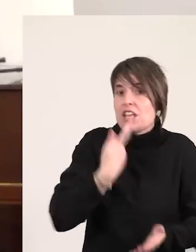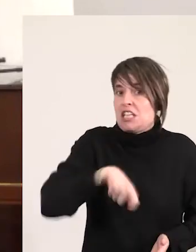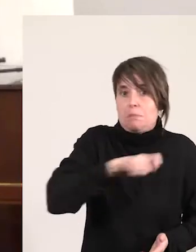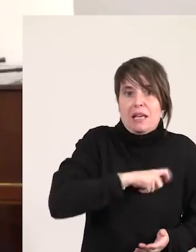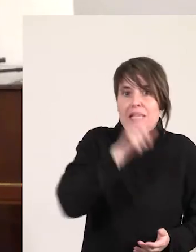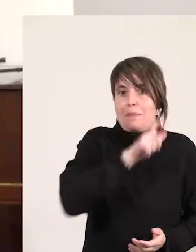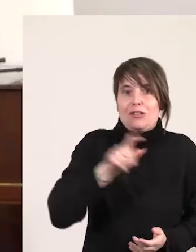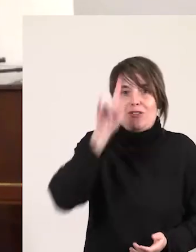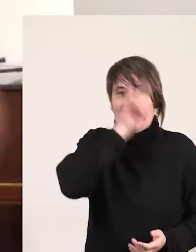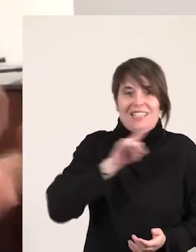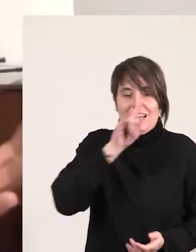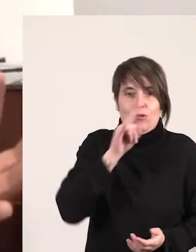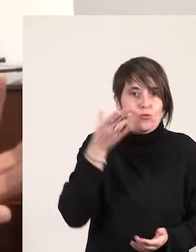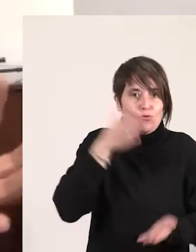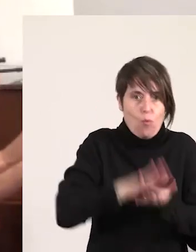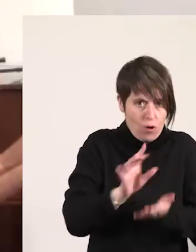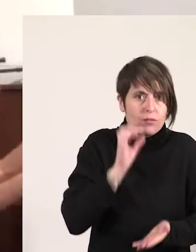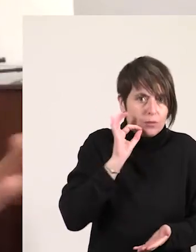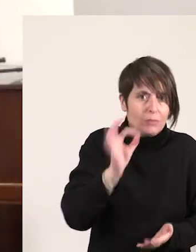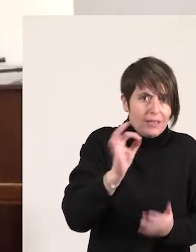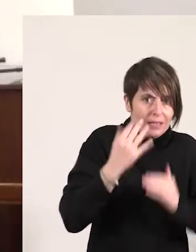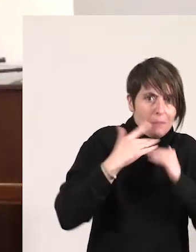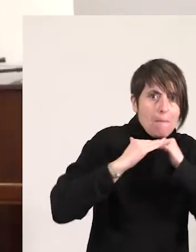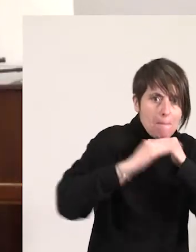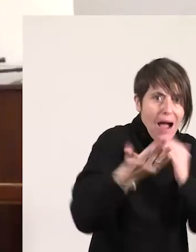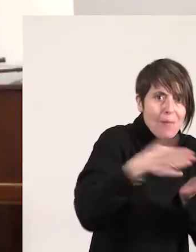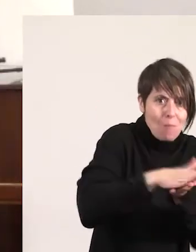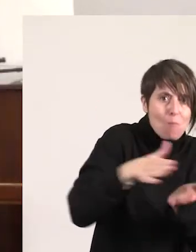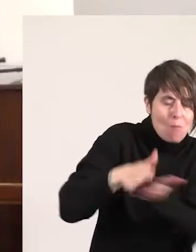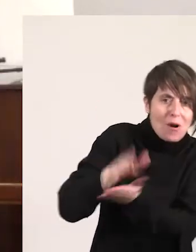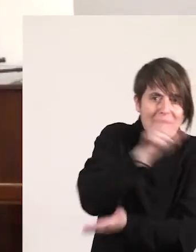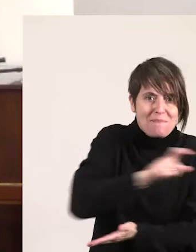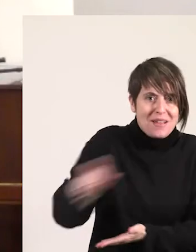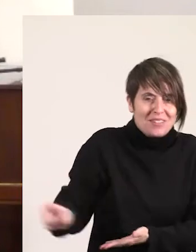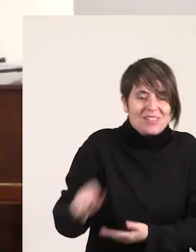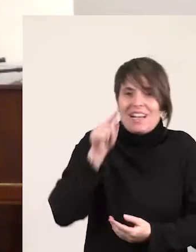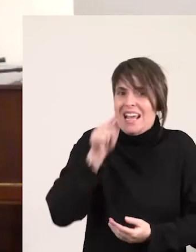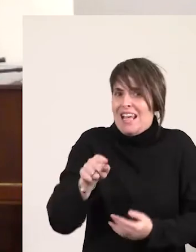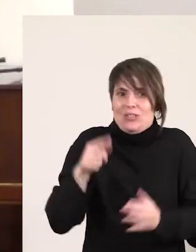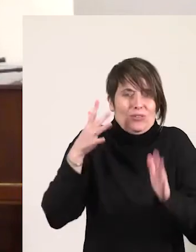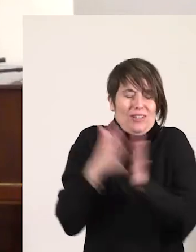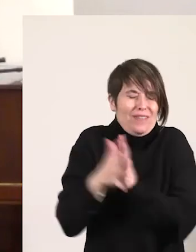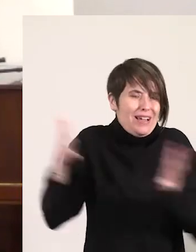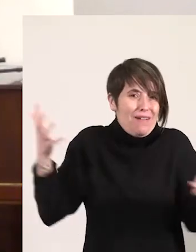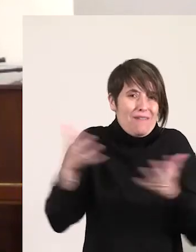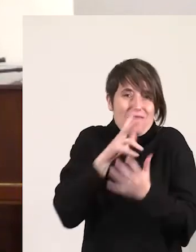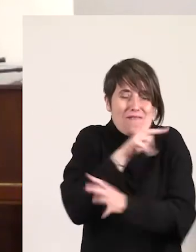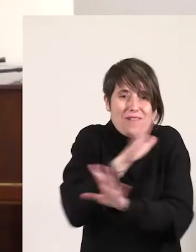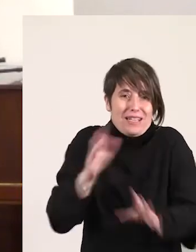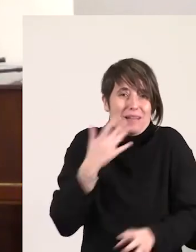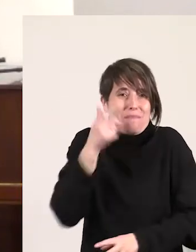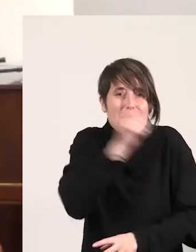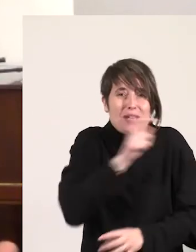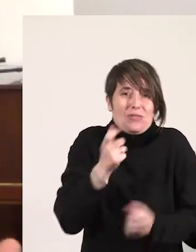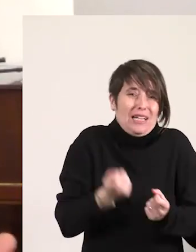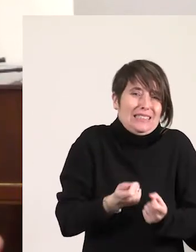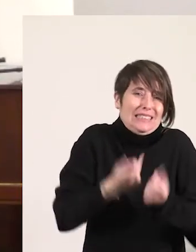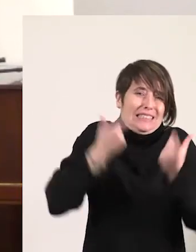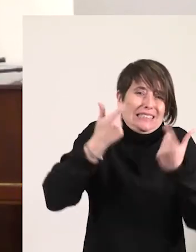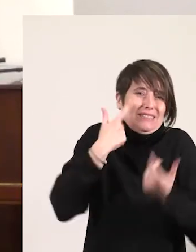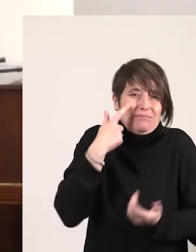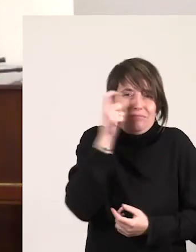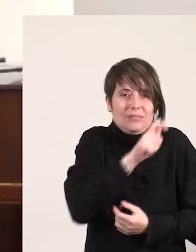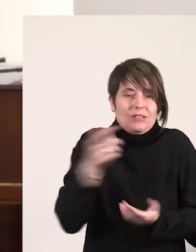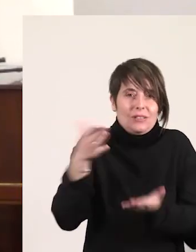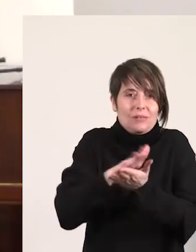cuando dicen lo de, no, pero en España no mueren negros, ya, bueno, es que está en el Mediterráneo, que está a mitad de camino, ¿no? O sea, y eso es una atrocidad